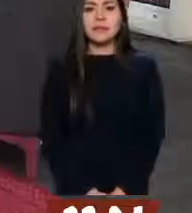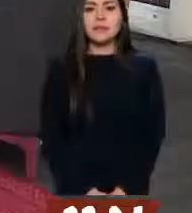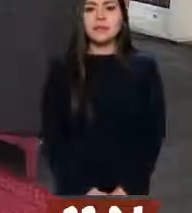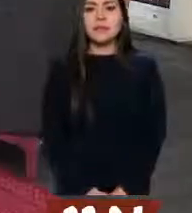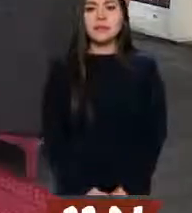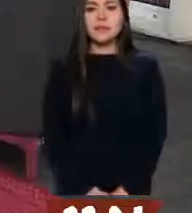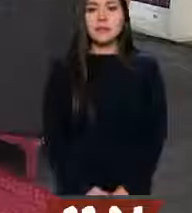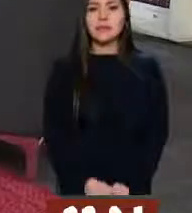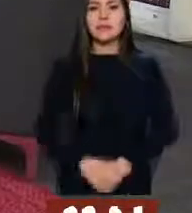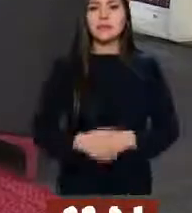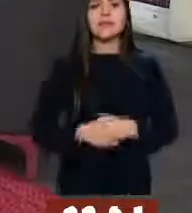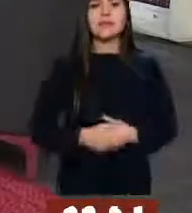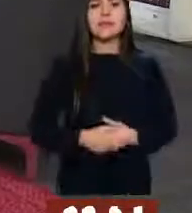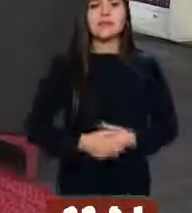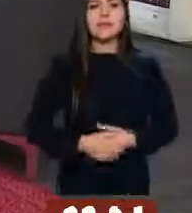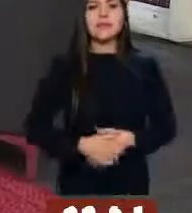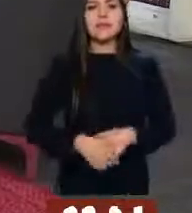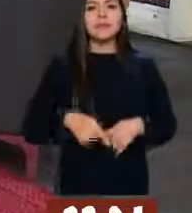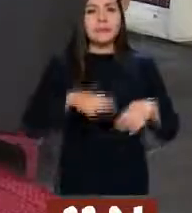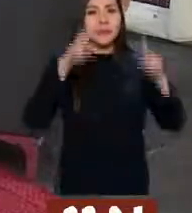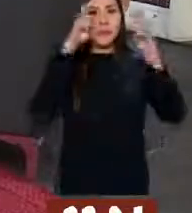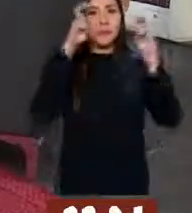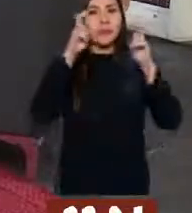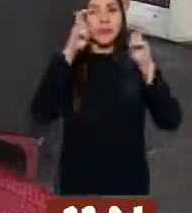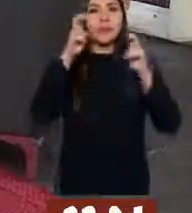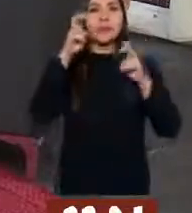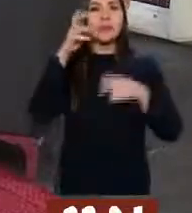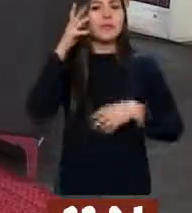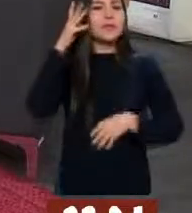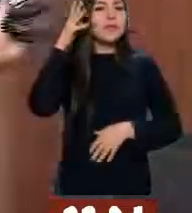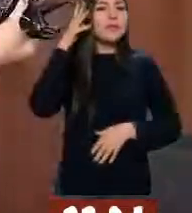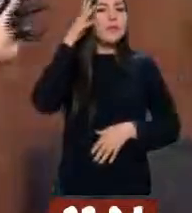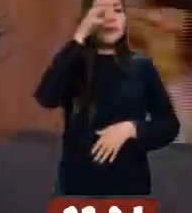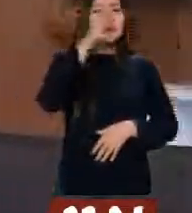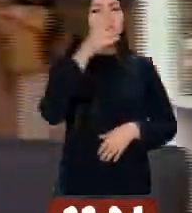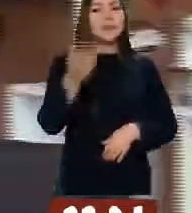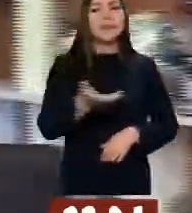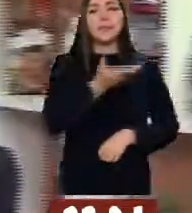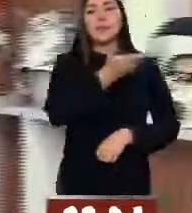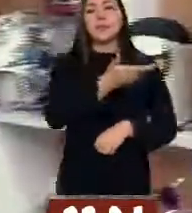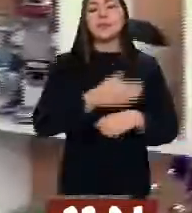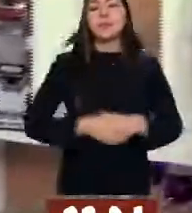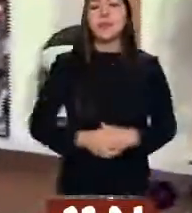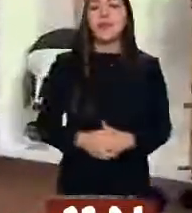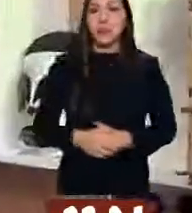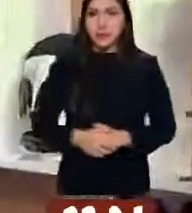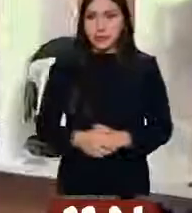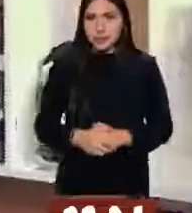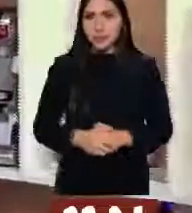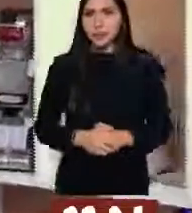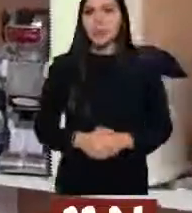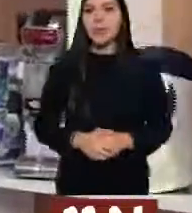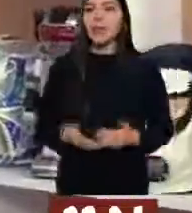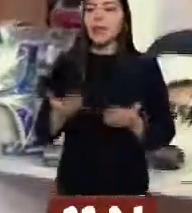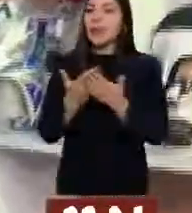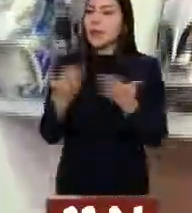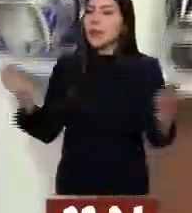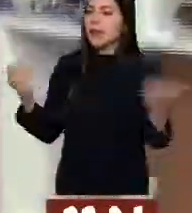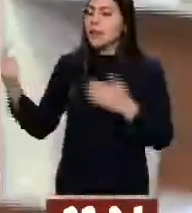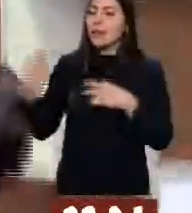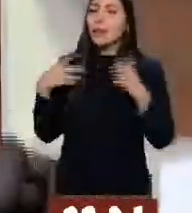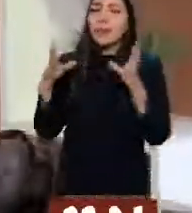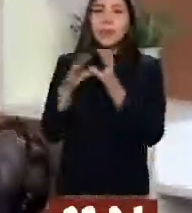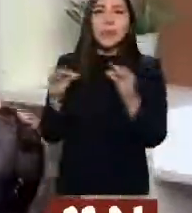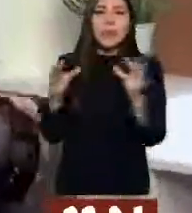la futurología, como dice, Es futurólogo, futurólogo de confianza. Sí. Siéntese, compañero Víctor. Cuéntenoslo